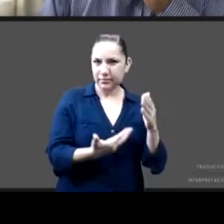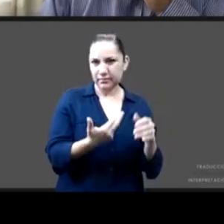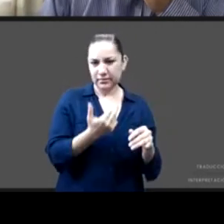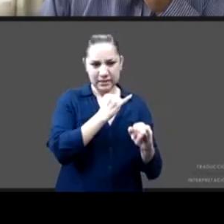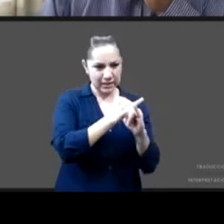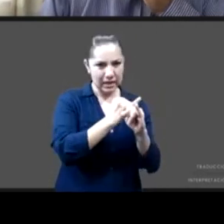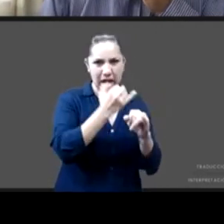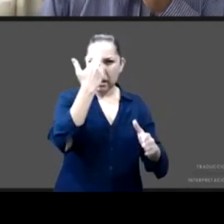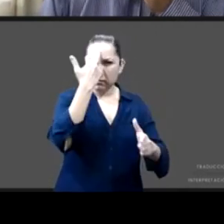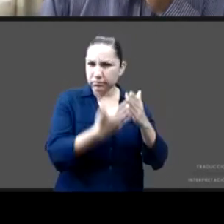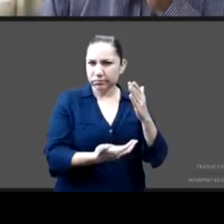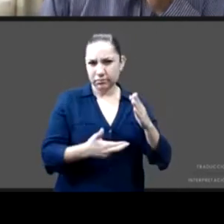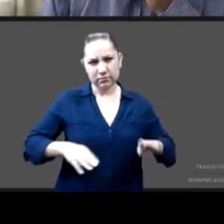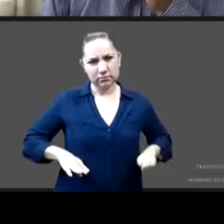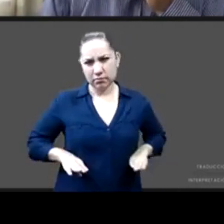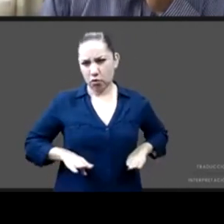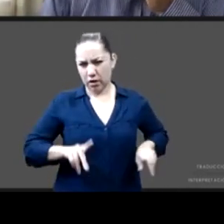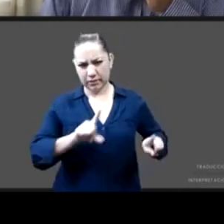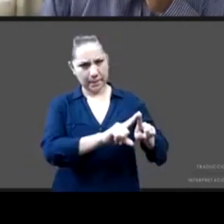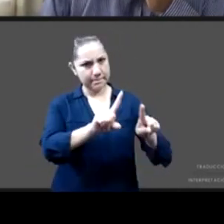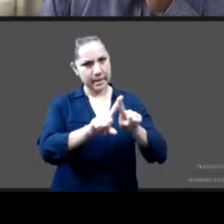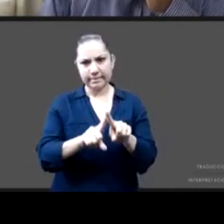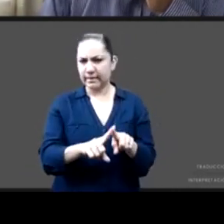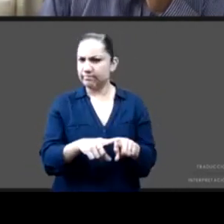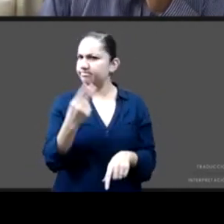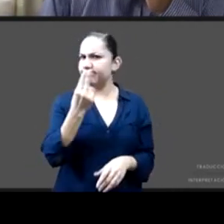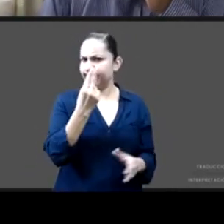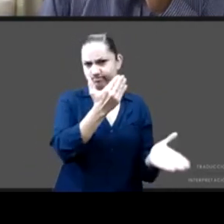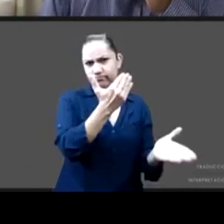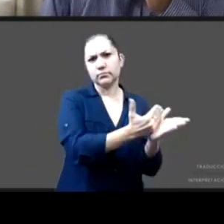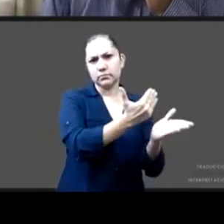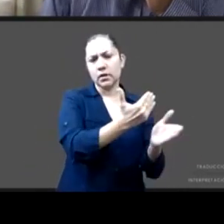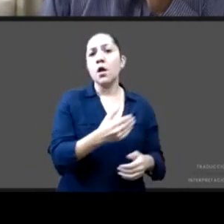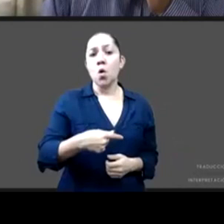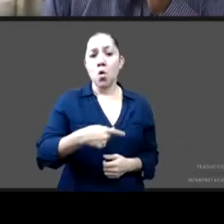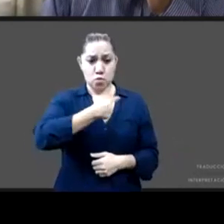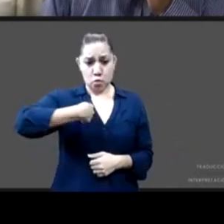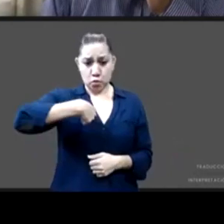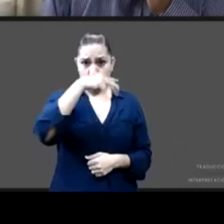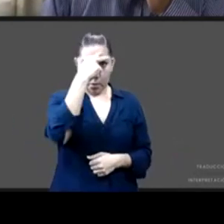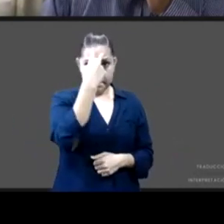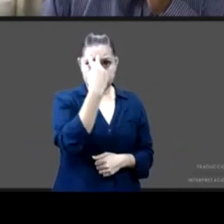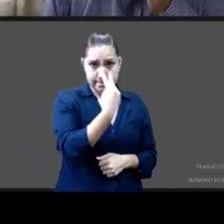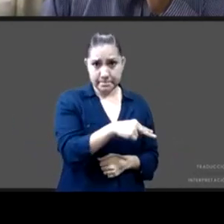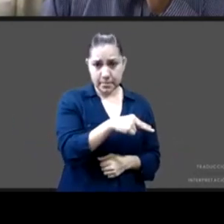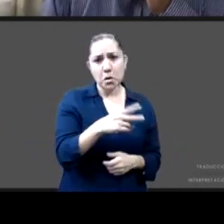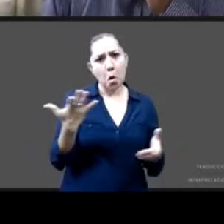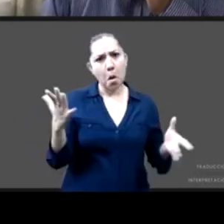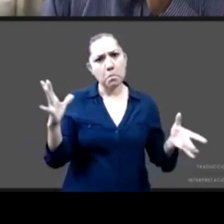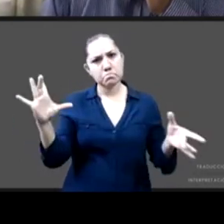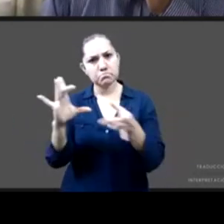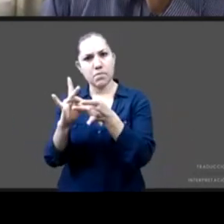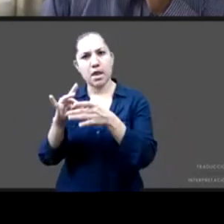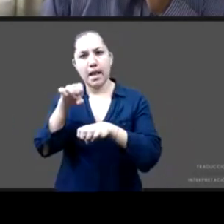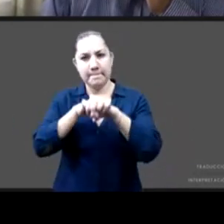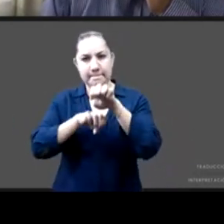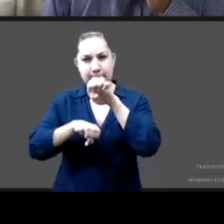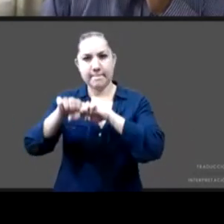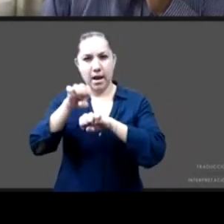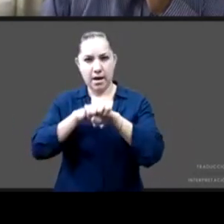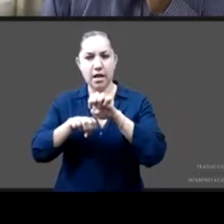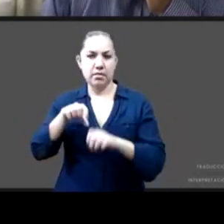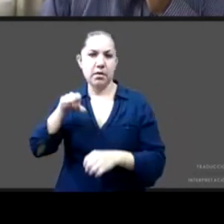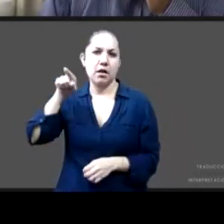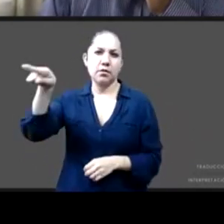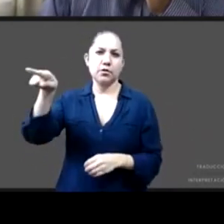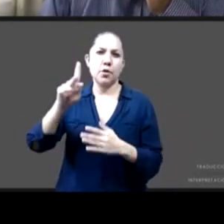Y como país, pues tenemos una relación vía la embajada en México con el programa